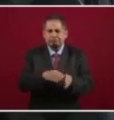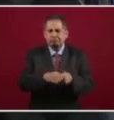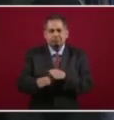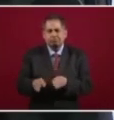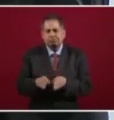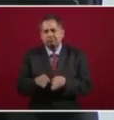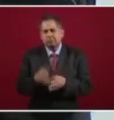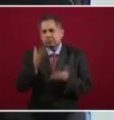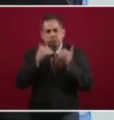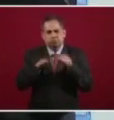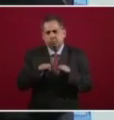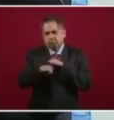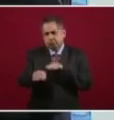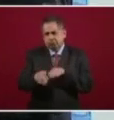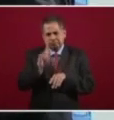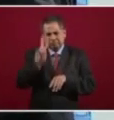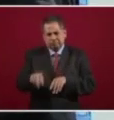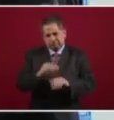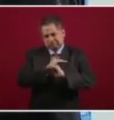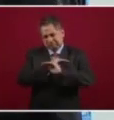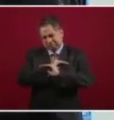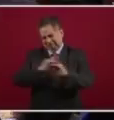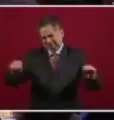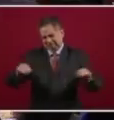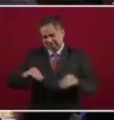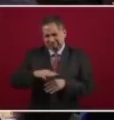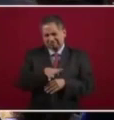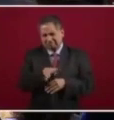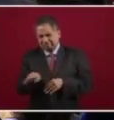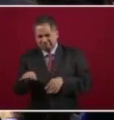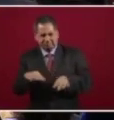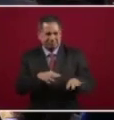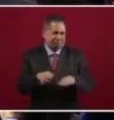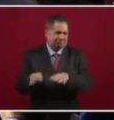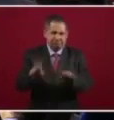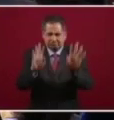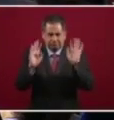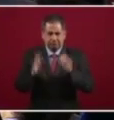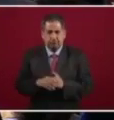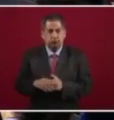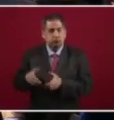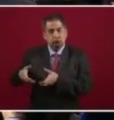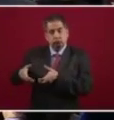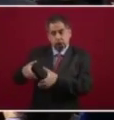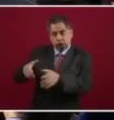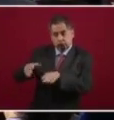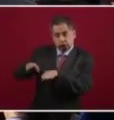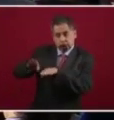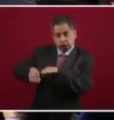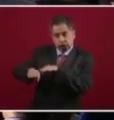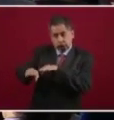rurales, totalmente despoblado, porque la carretera,